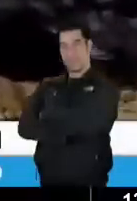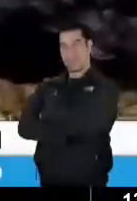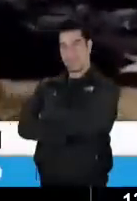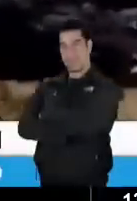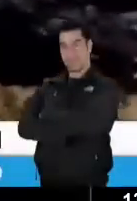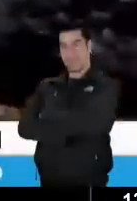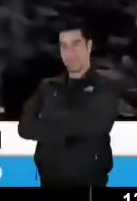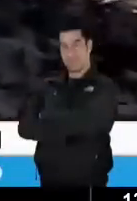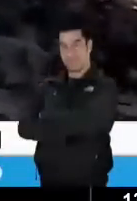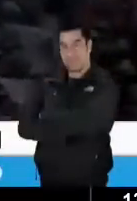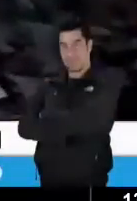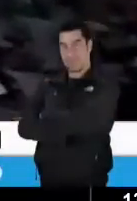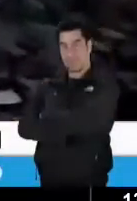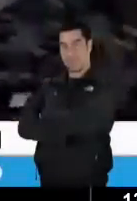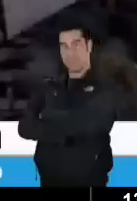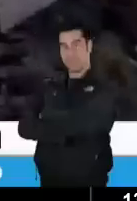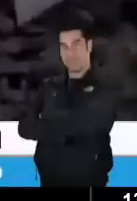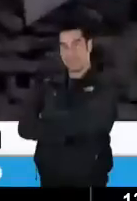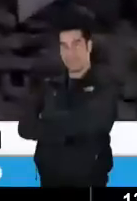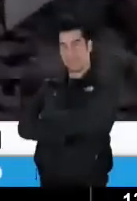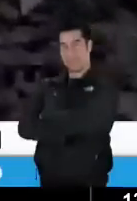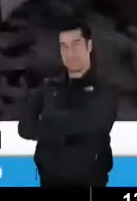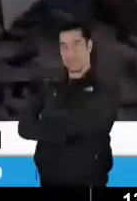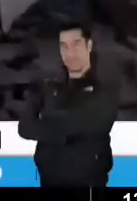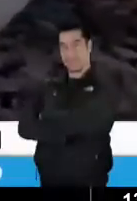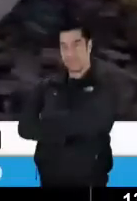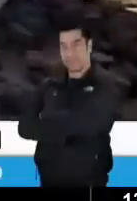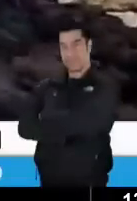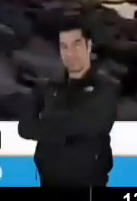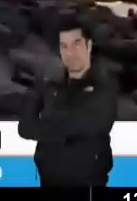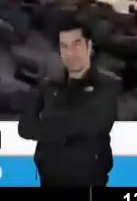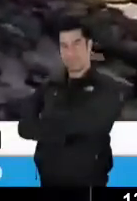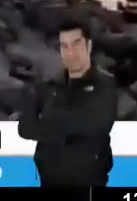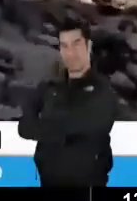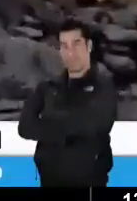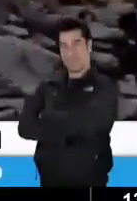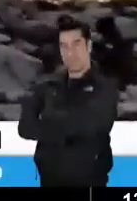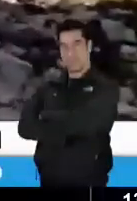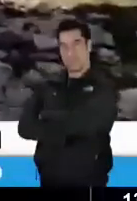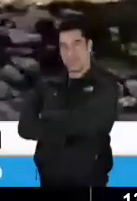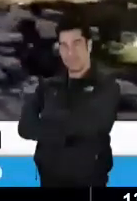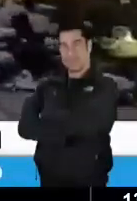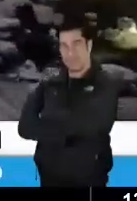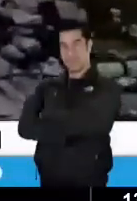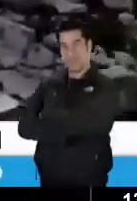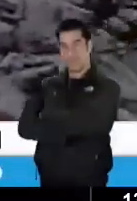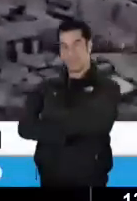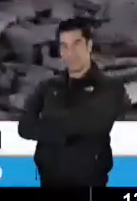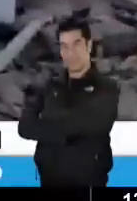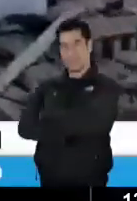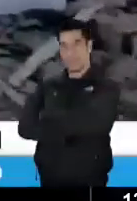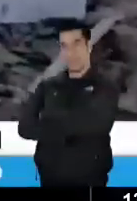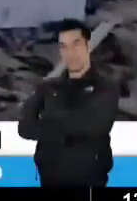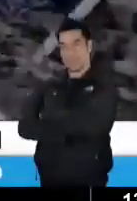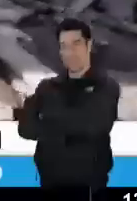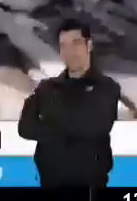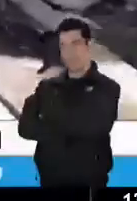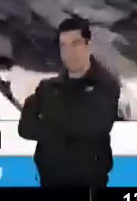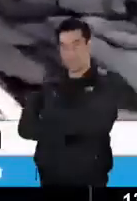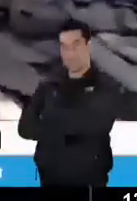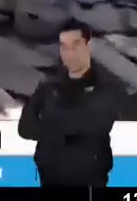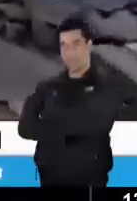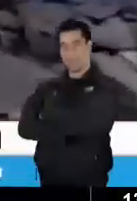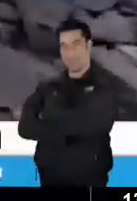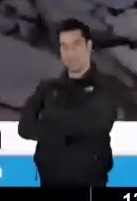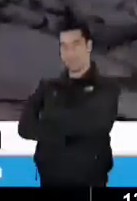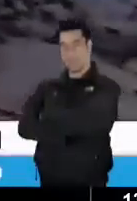Avenida Central, porque ahí está la Municipalidad de Lo Espejo. Ahí hablamos con Javiera Reyes, ella es la alcaldesa de esta comuna, quien dijo que ellos no